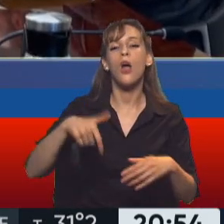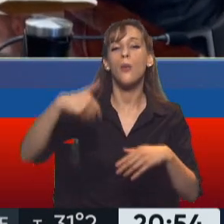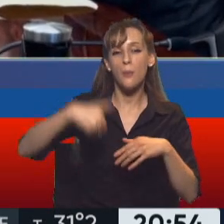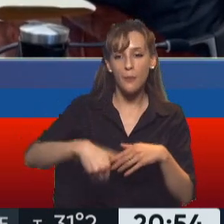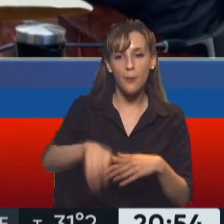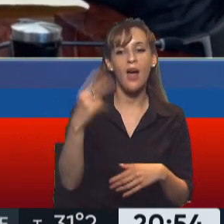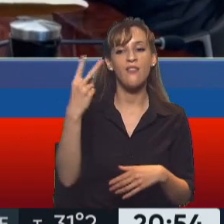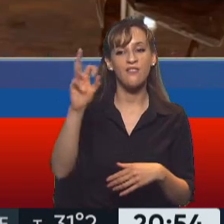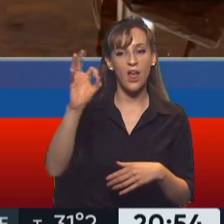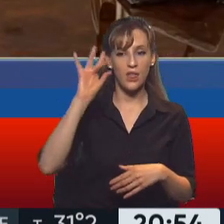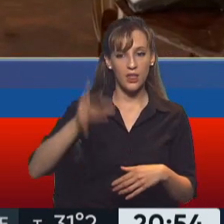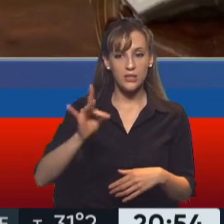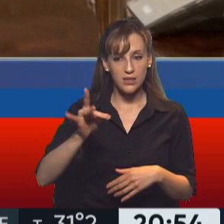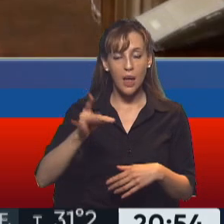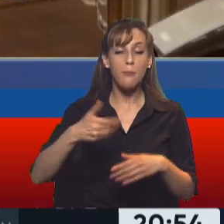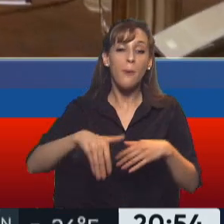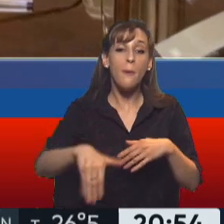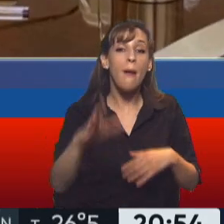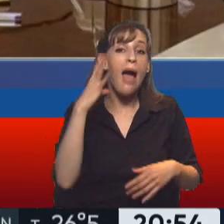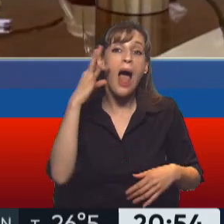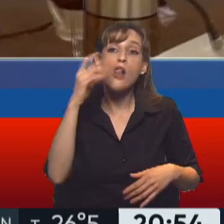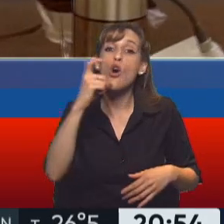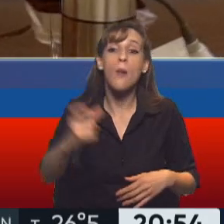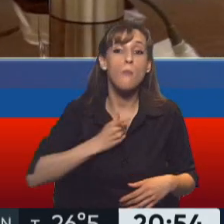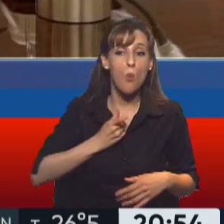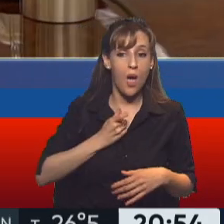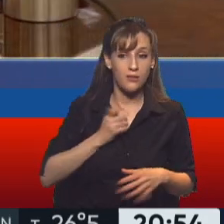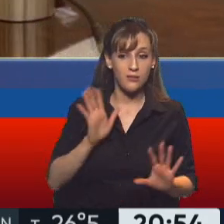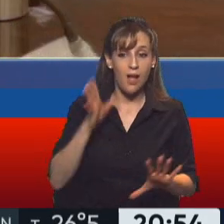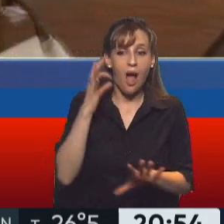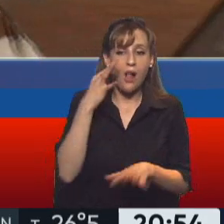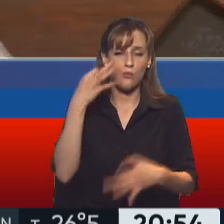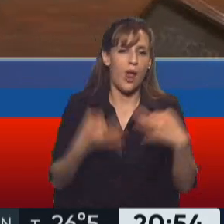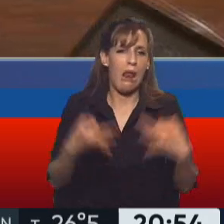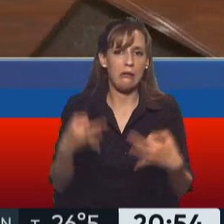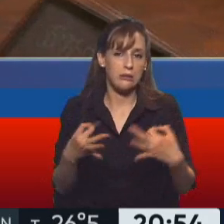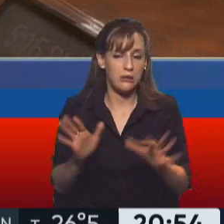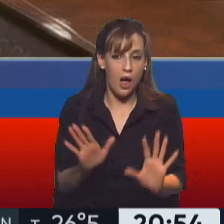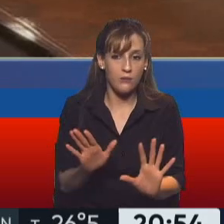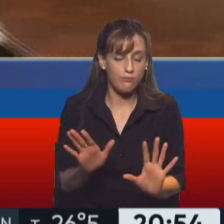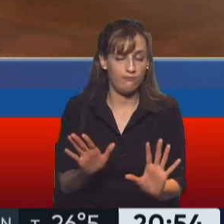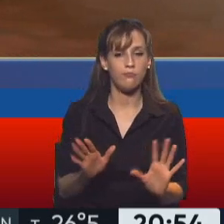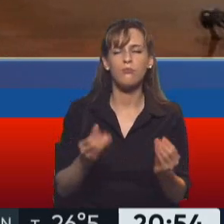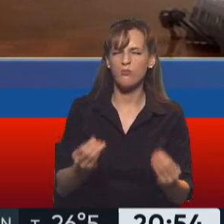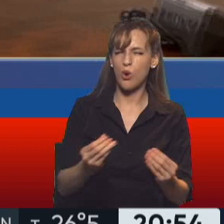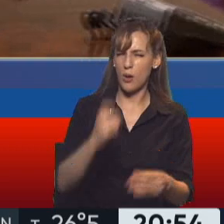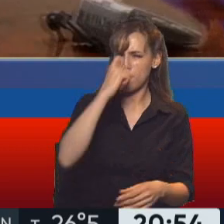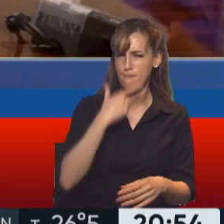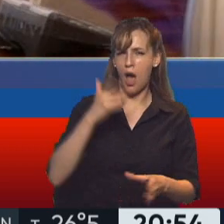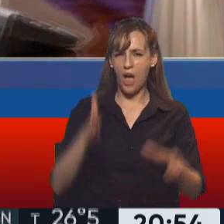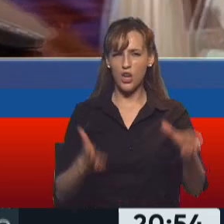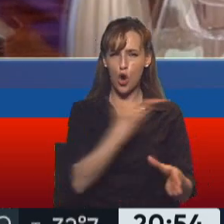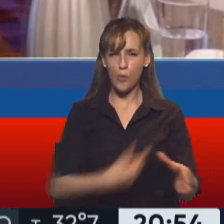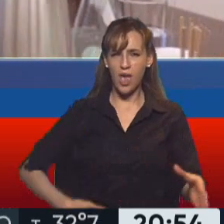diciembre iban a dar una respuesta. Pero no una respuesta, sino iban a analizar el tema de por qué al macrismo se le prestó tanto